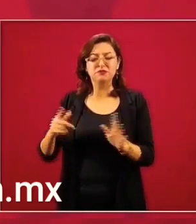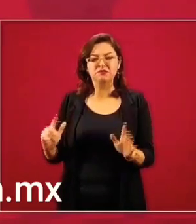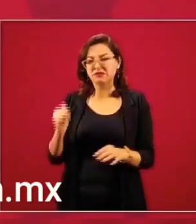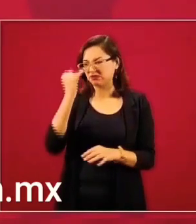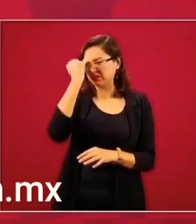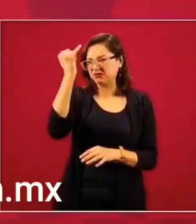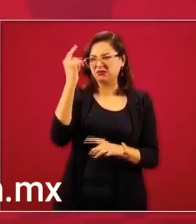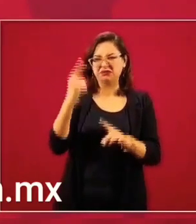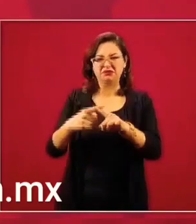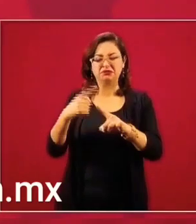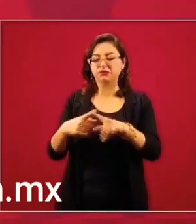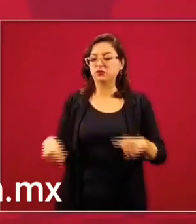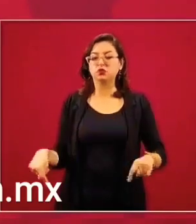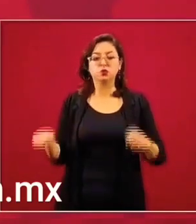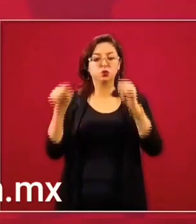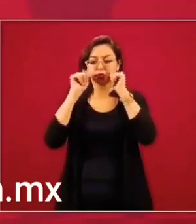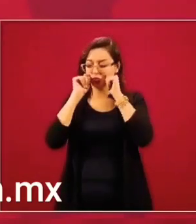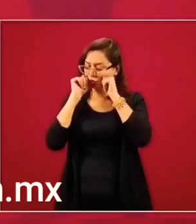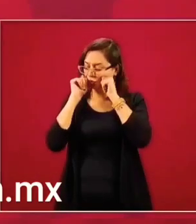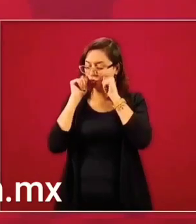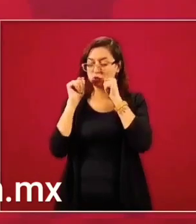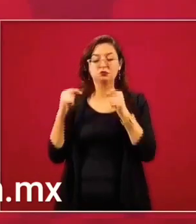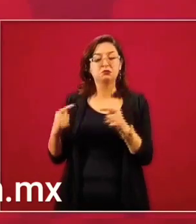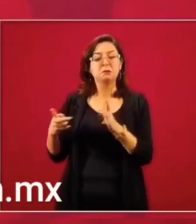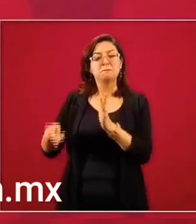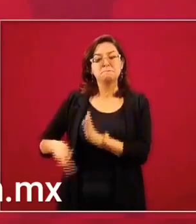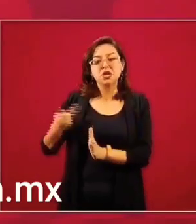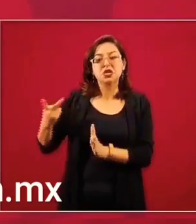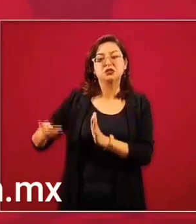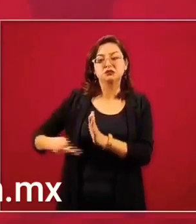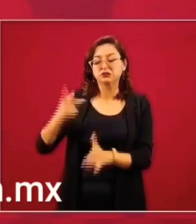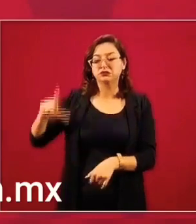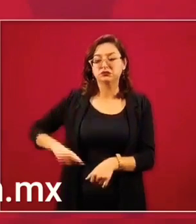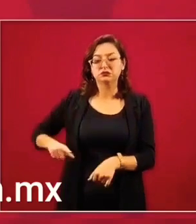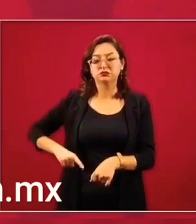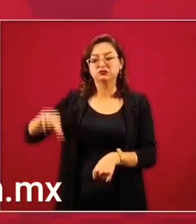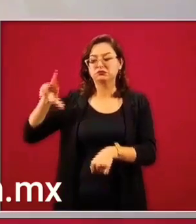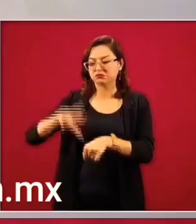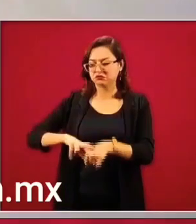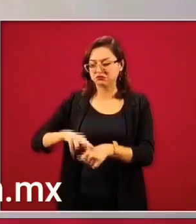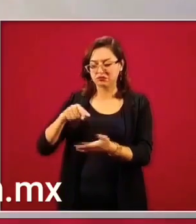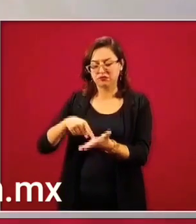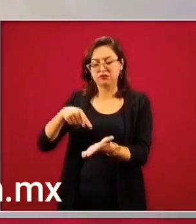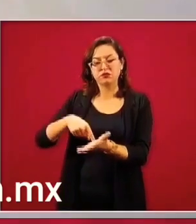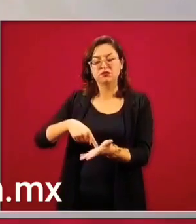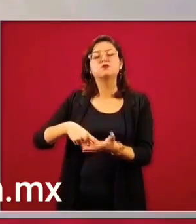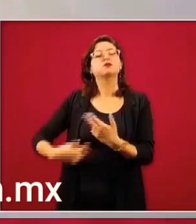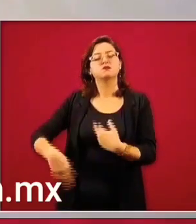iniciativa, lo importante es que todos los gobernadores que han pasado han respetado